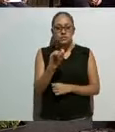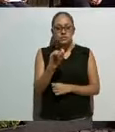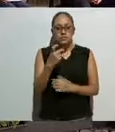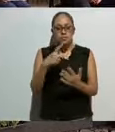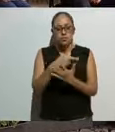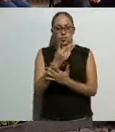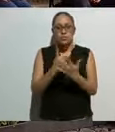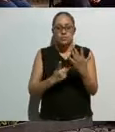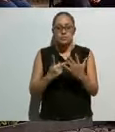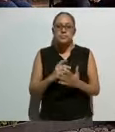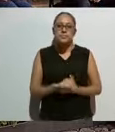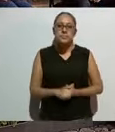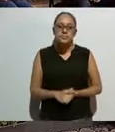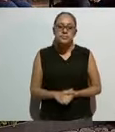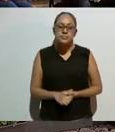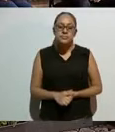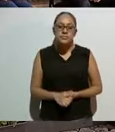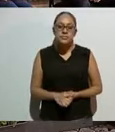programa